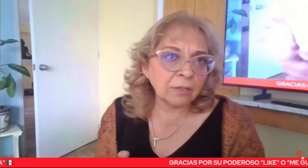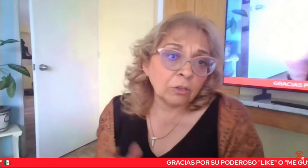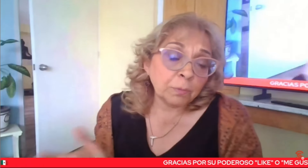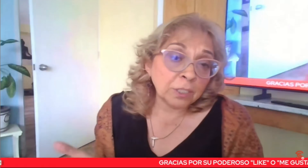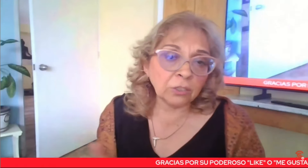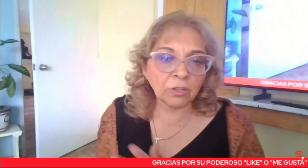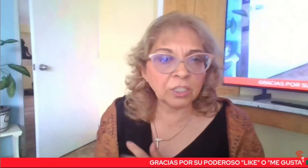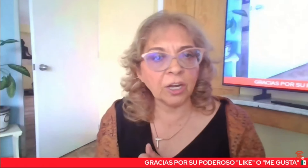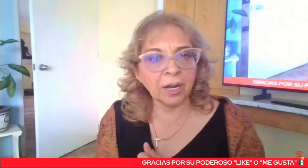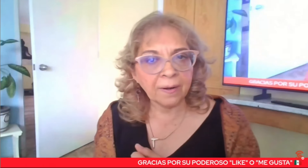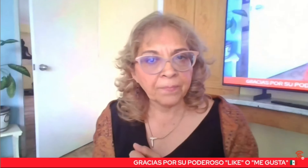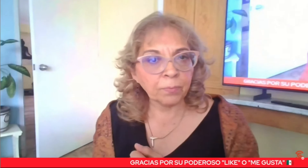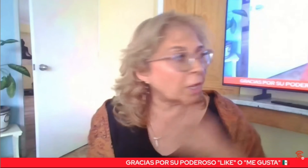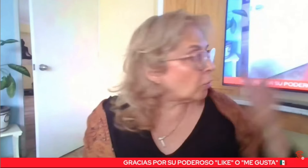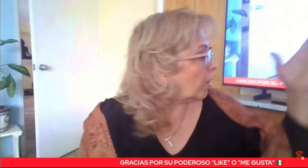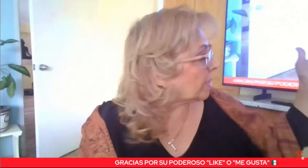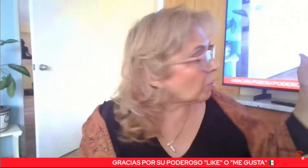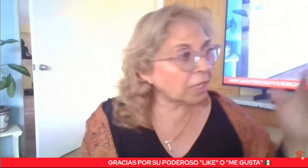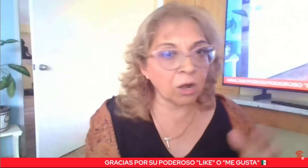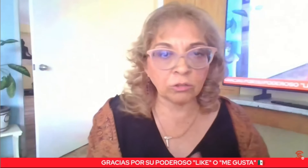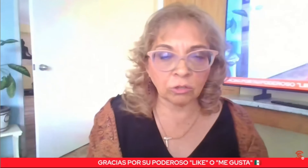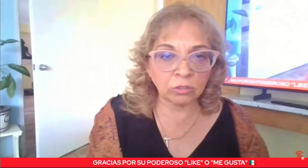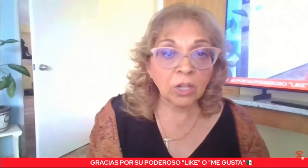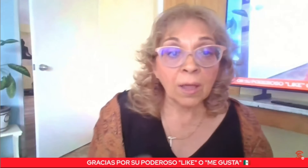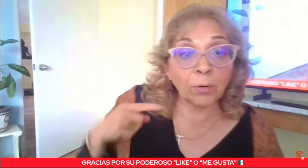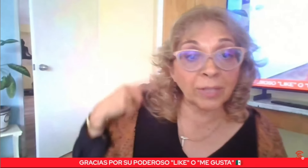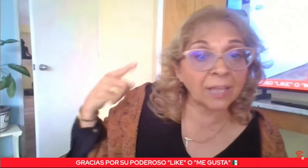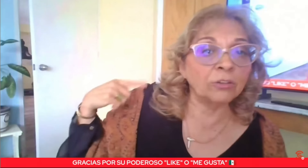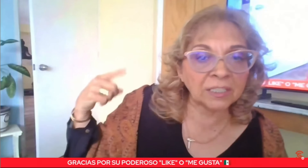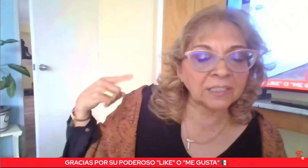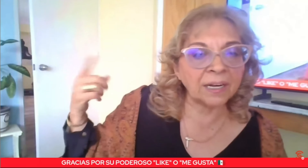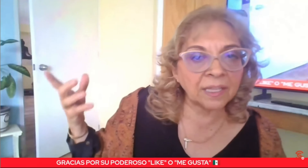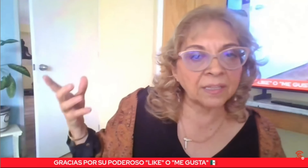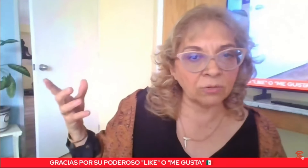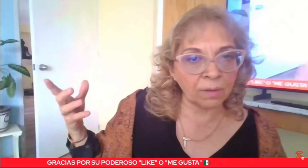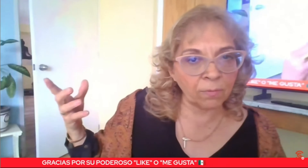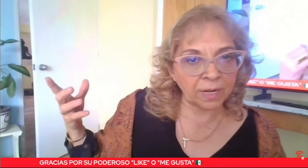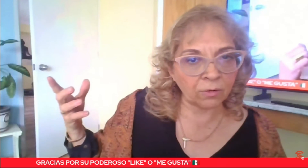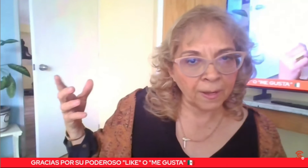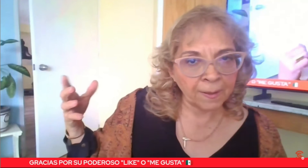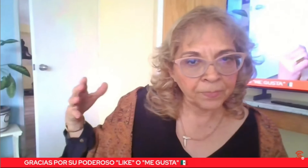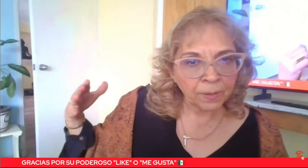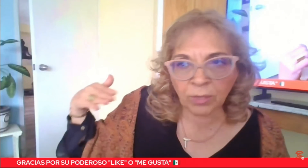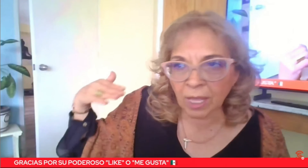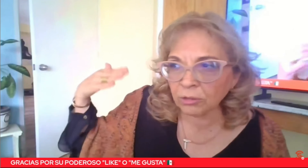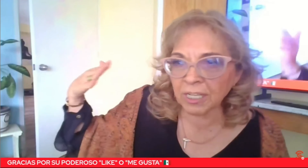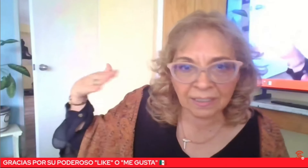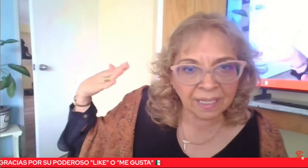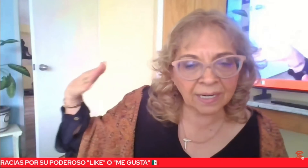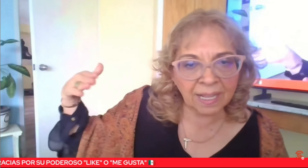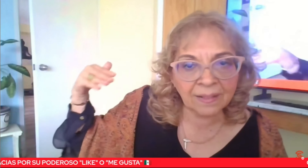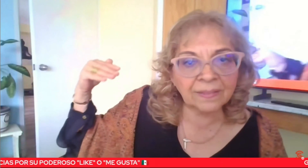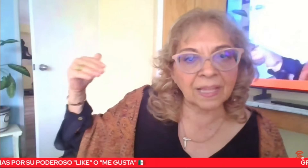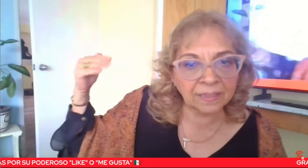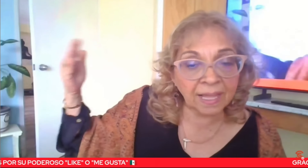el 2% del share? Porque el 40% lo tienen los otros, porque ellos sí están entendiendo al público, porque ellos sí